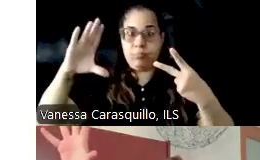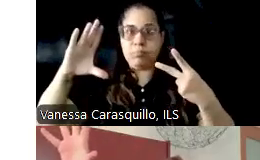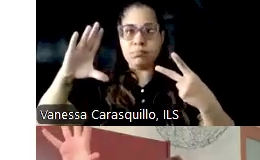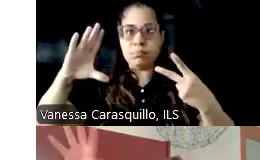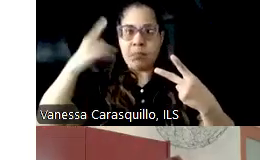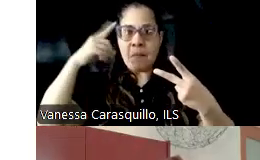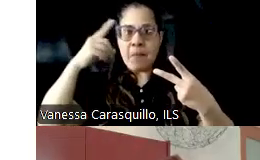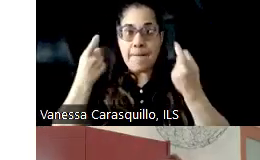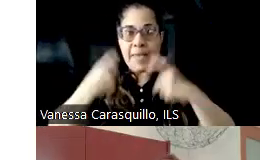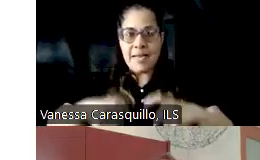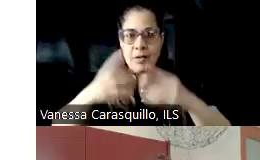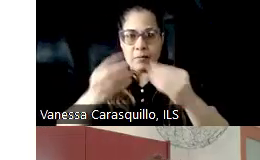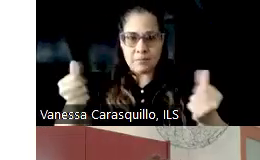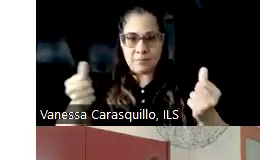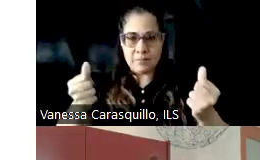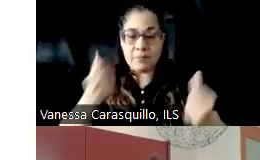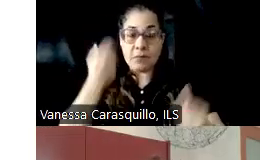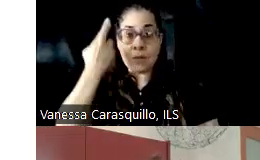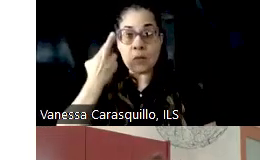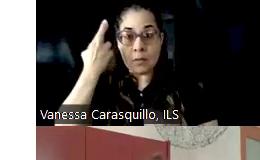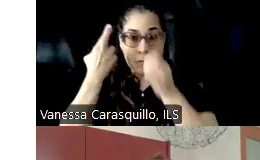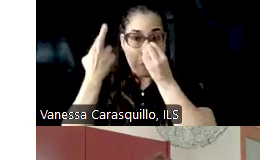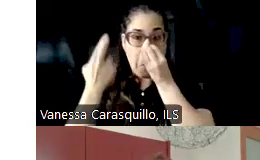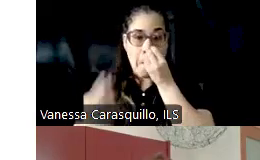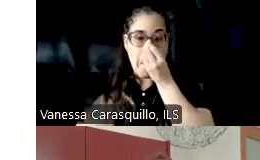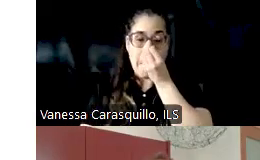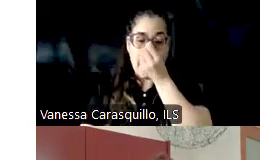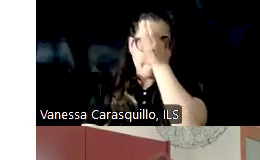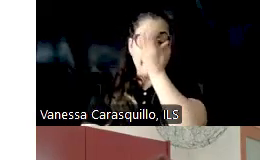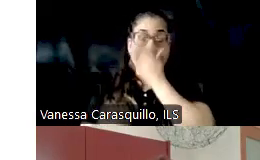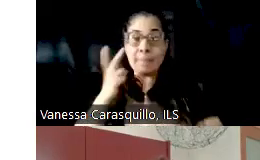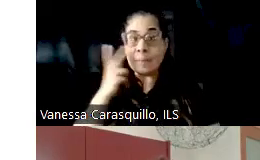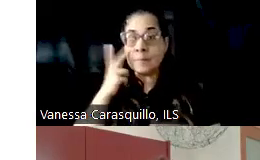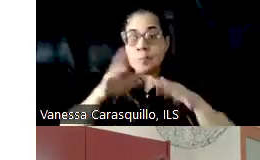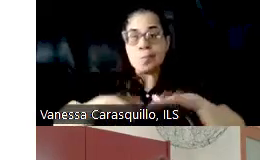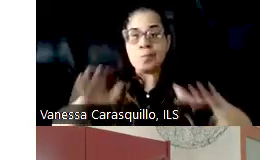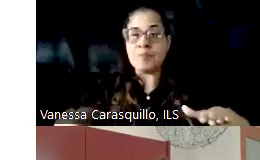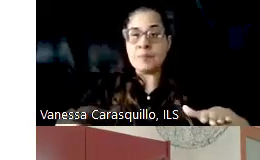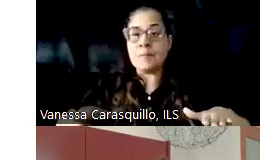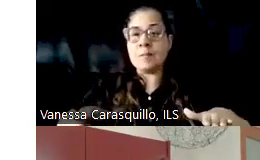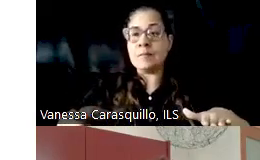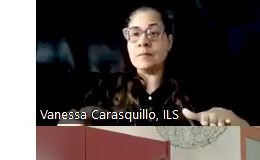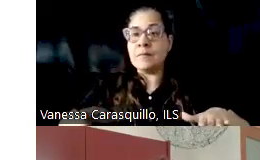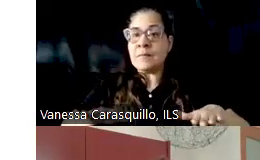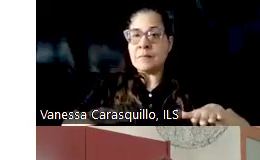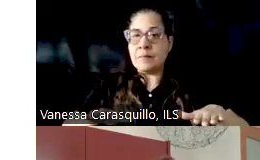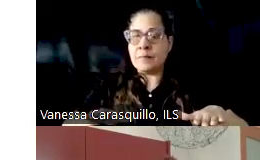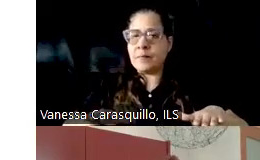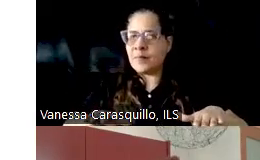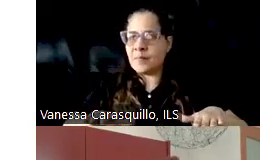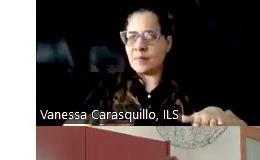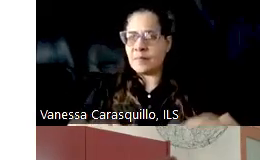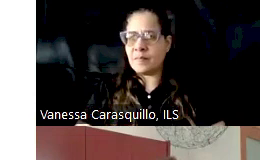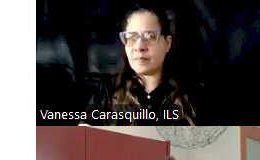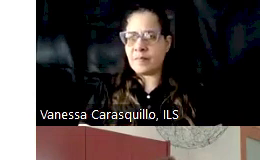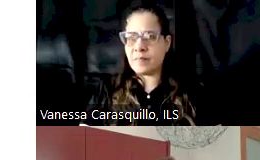peligro. Por eso, cuando vemos un niño, una niña en un acto de